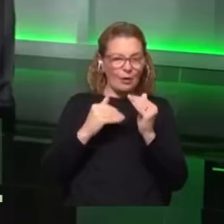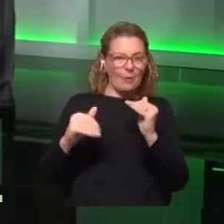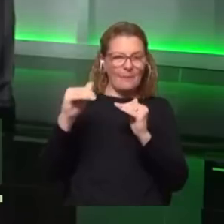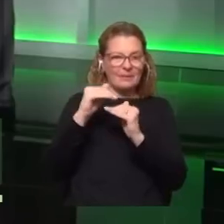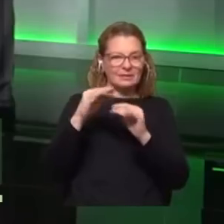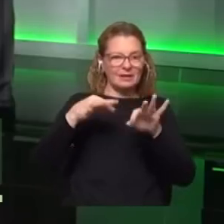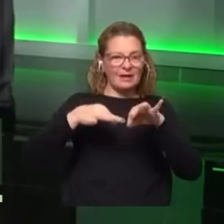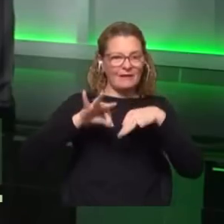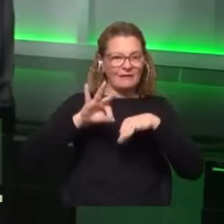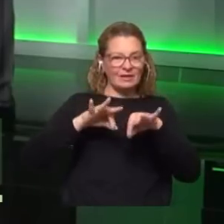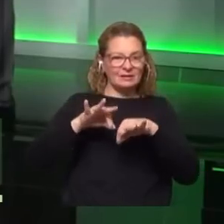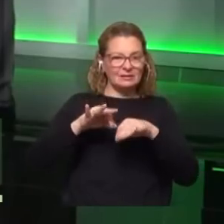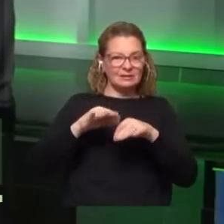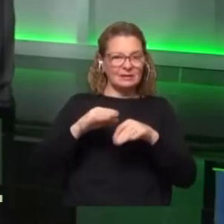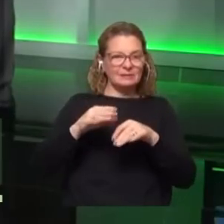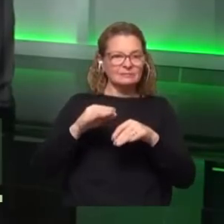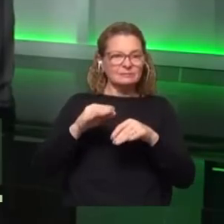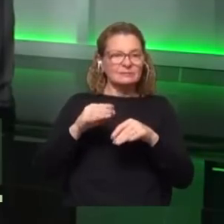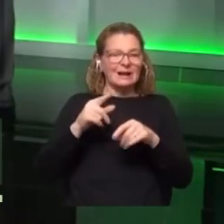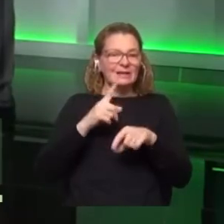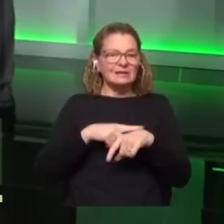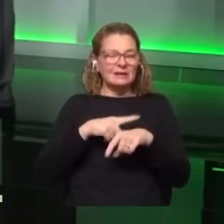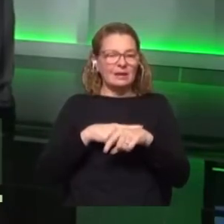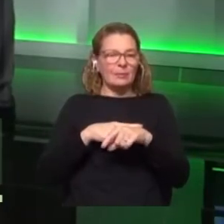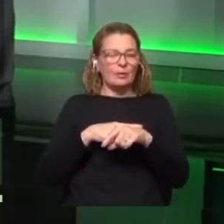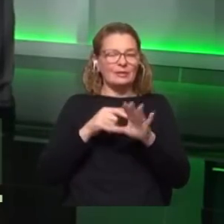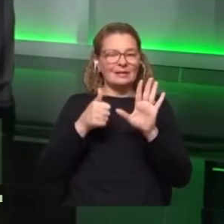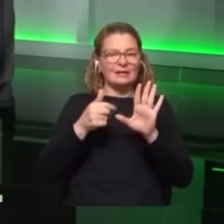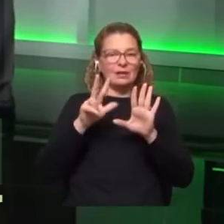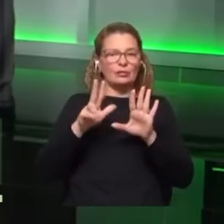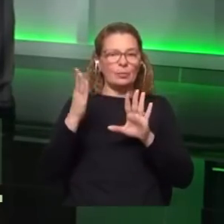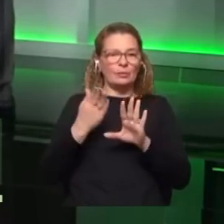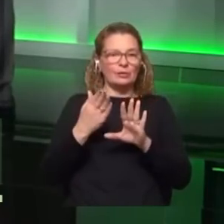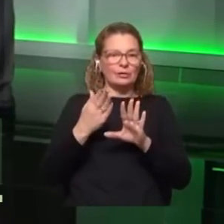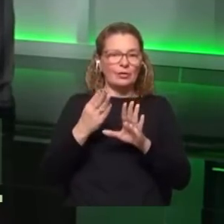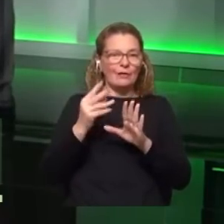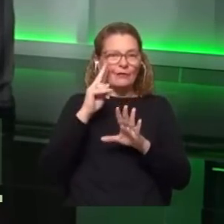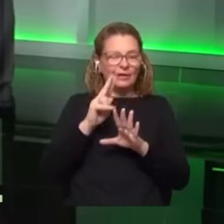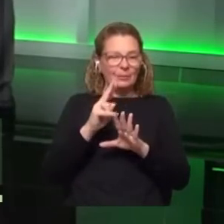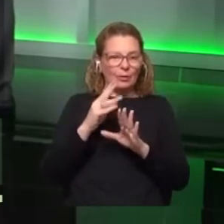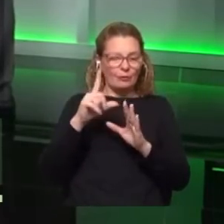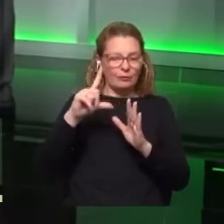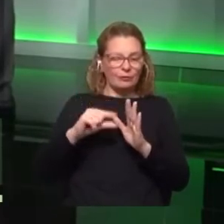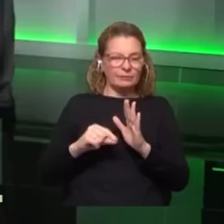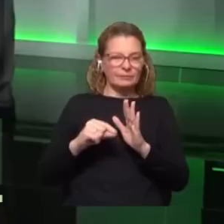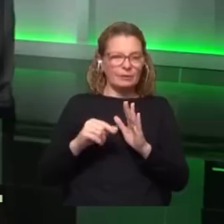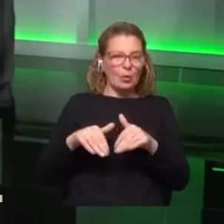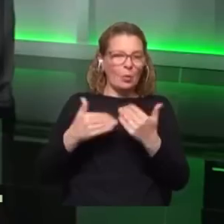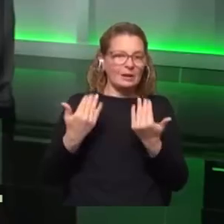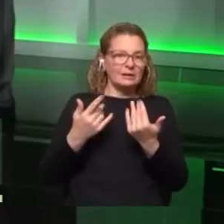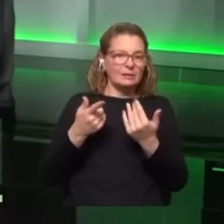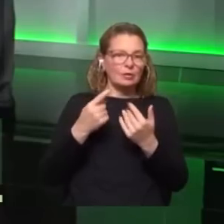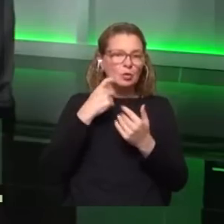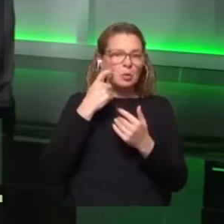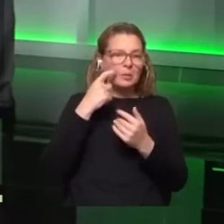de sus ventas en el período bajo análisis o de otra manera el 68% está registrando una caída en cualquiera de los casos tenemos